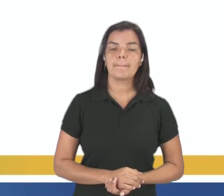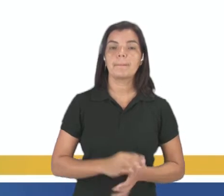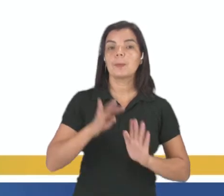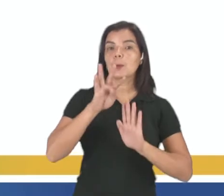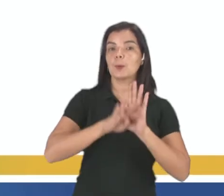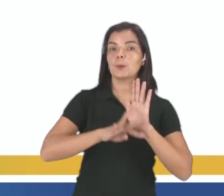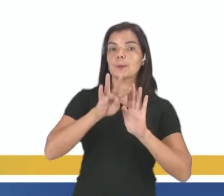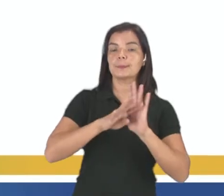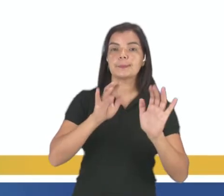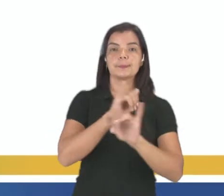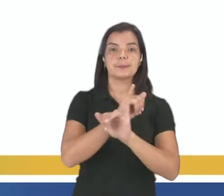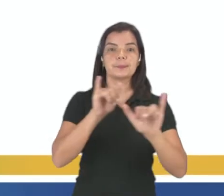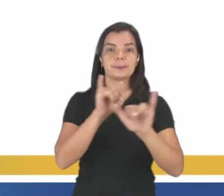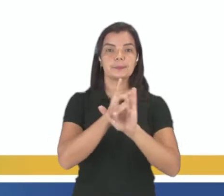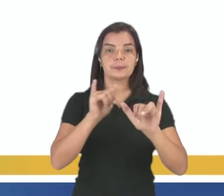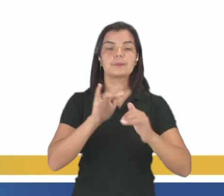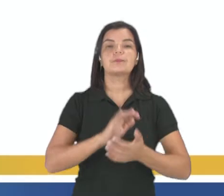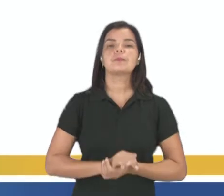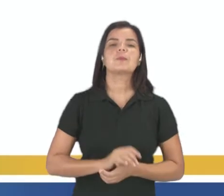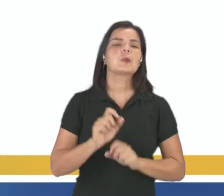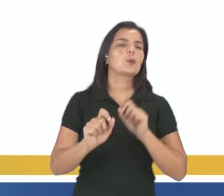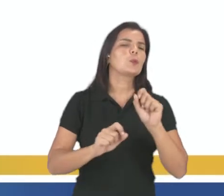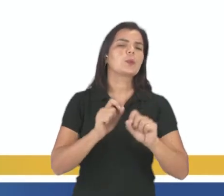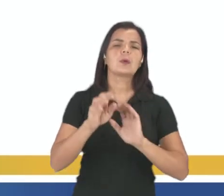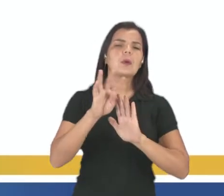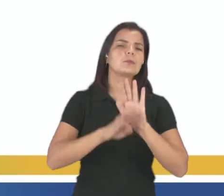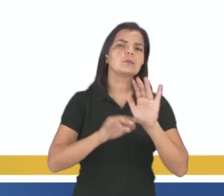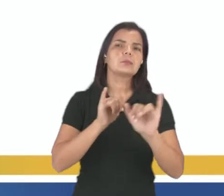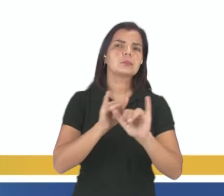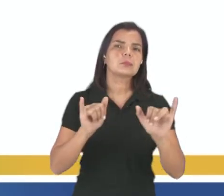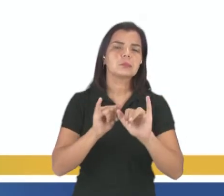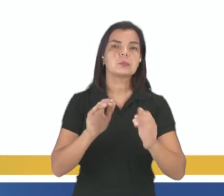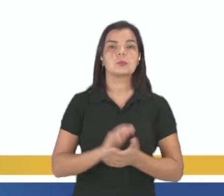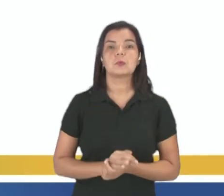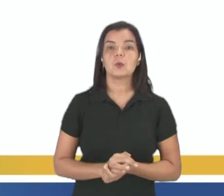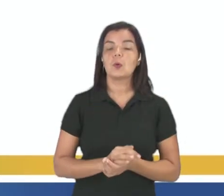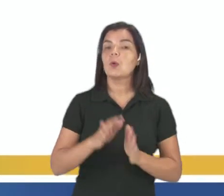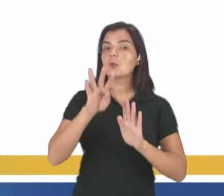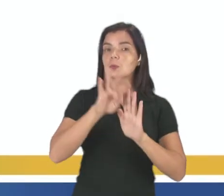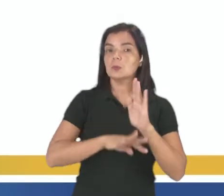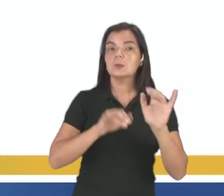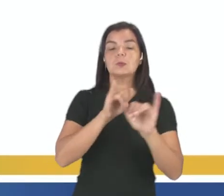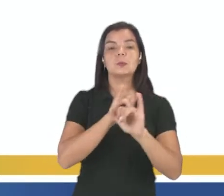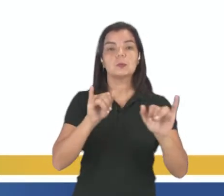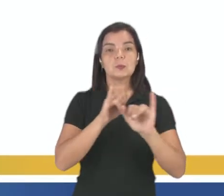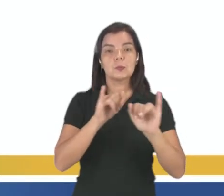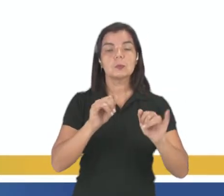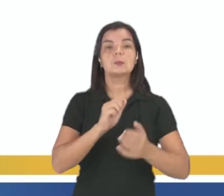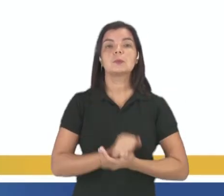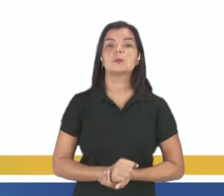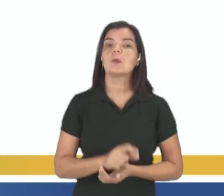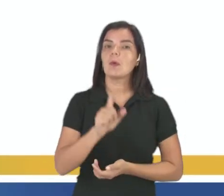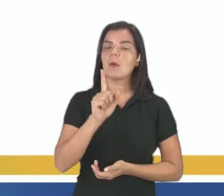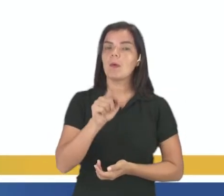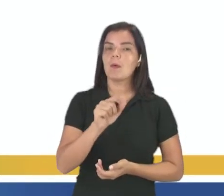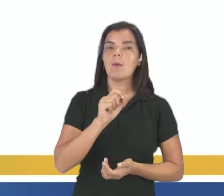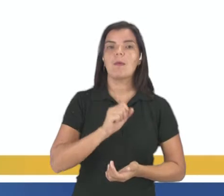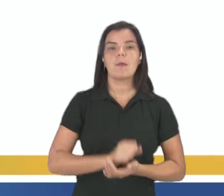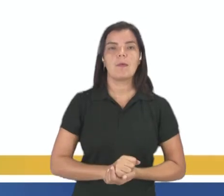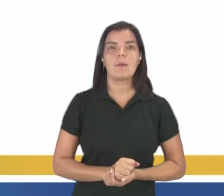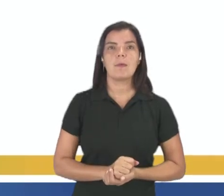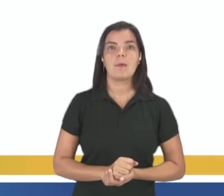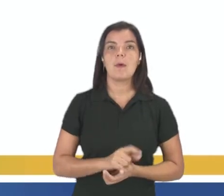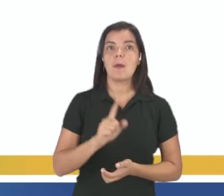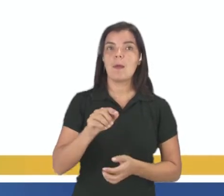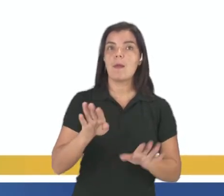El texto informativo. ¿Qué es el texto informativo? Un texto informativo, en